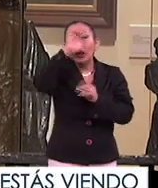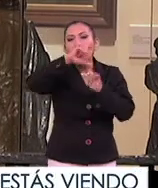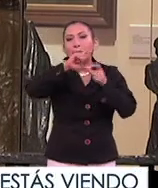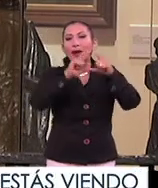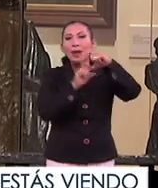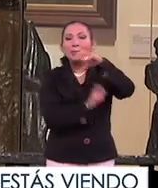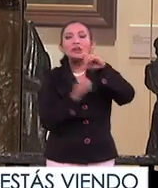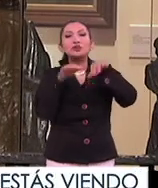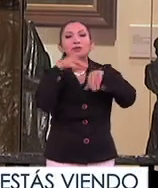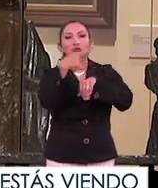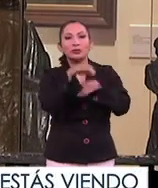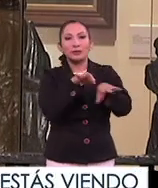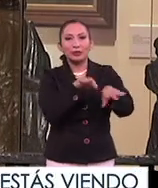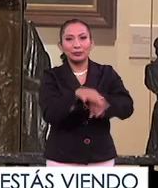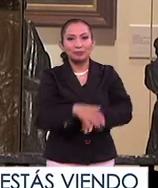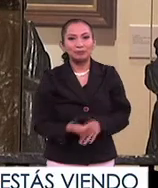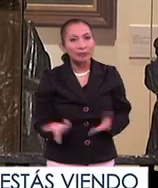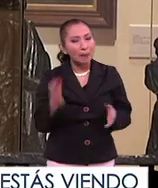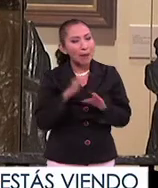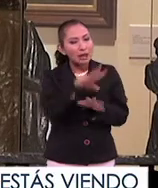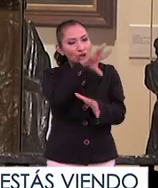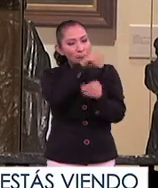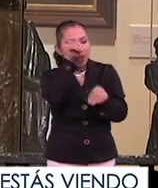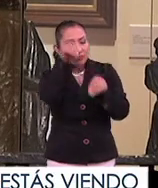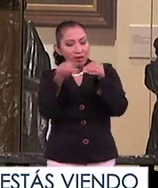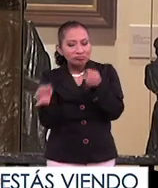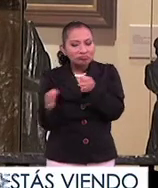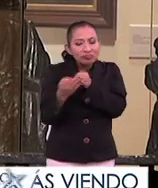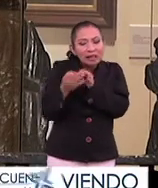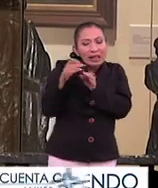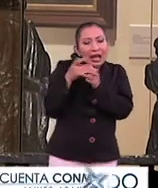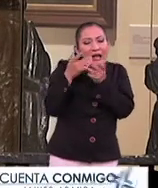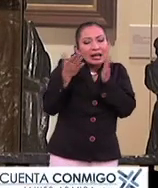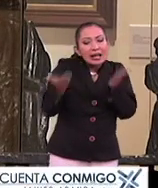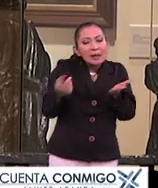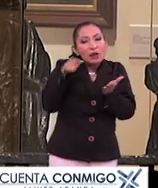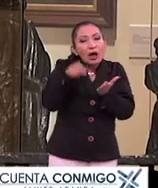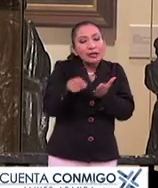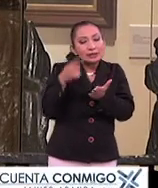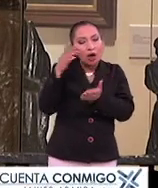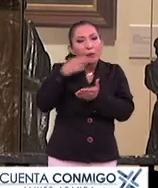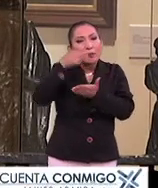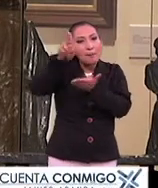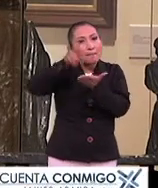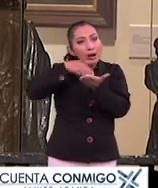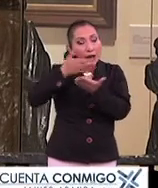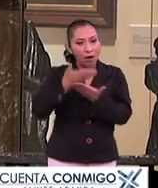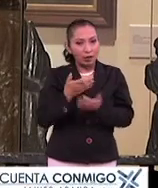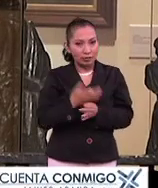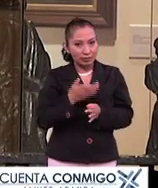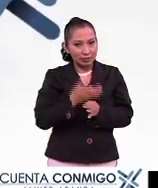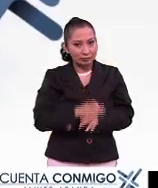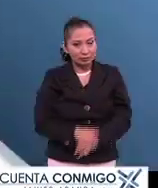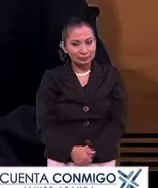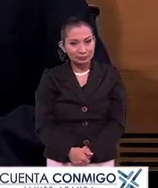Banamex sobre su trabajo, el más completo acercamiento editorial a este pintor hasta el momento.